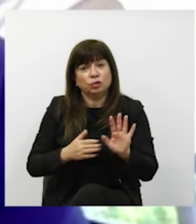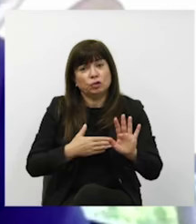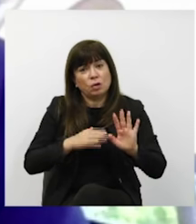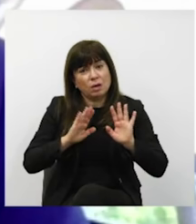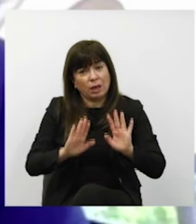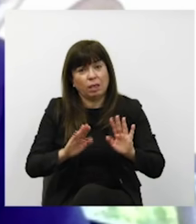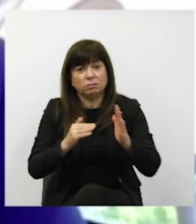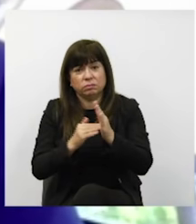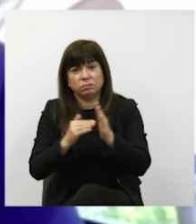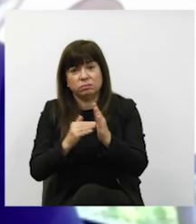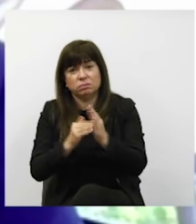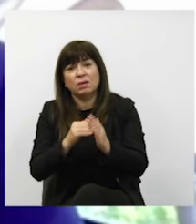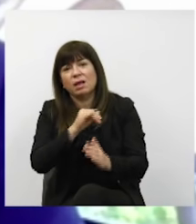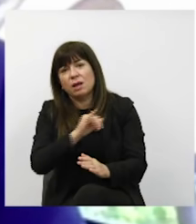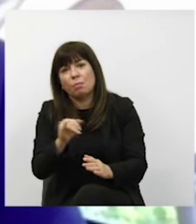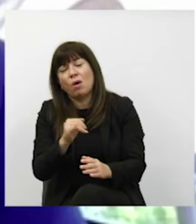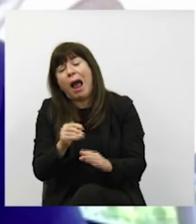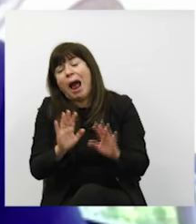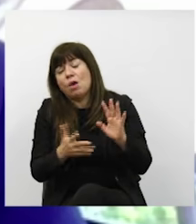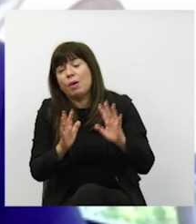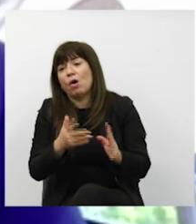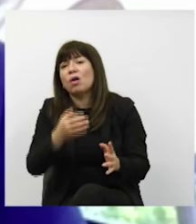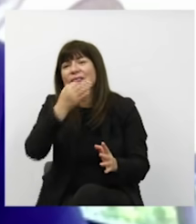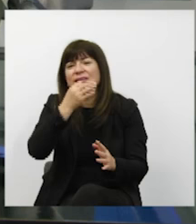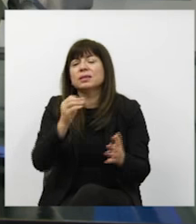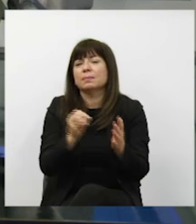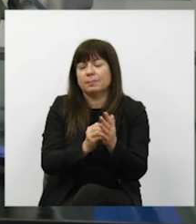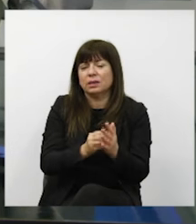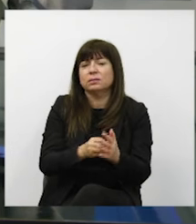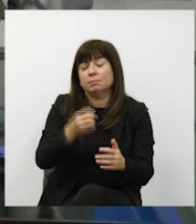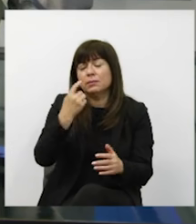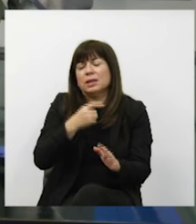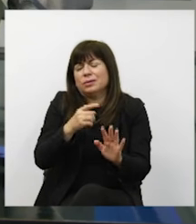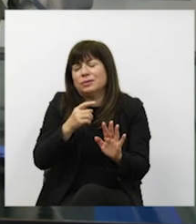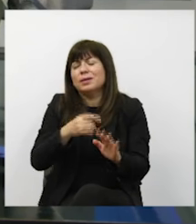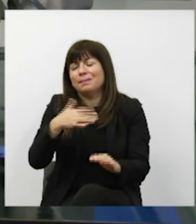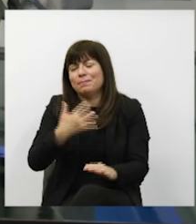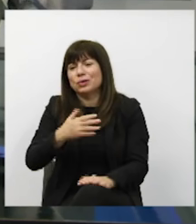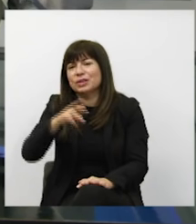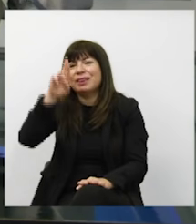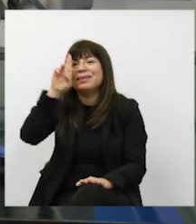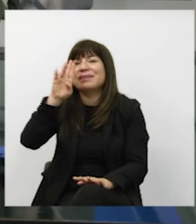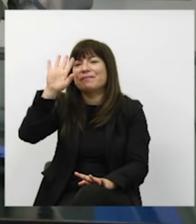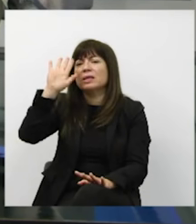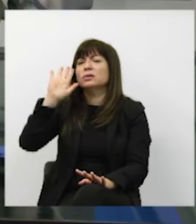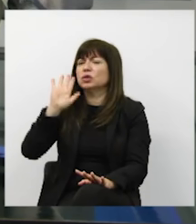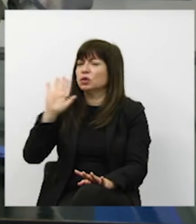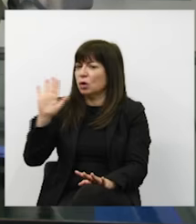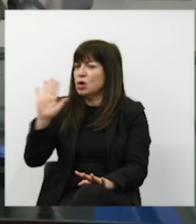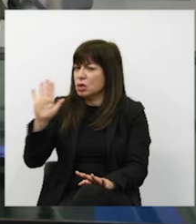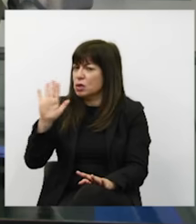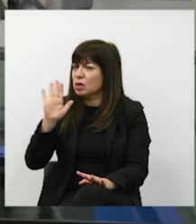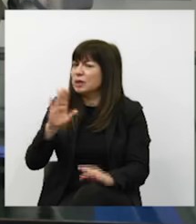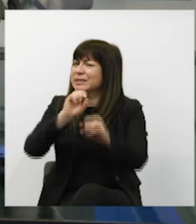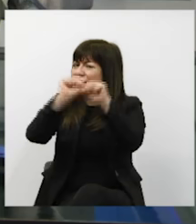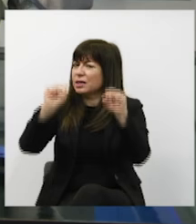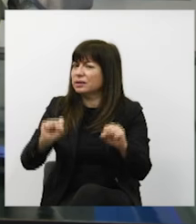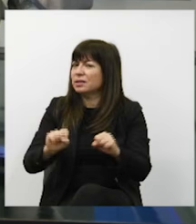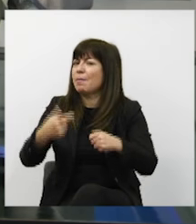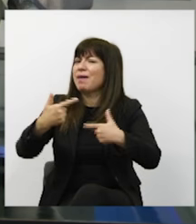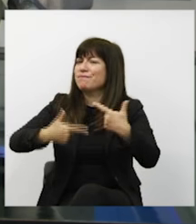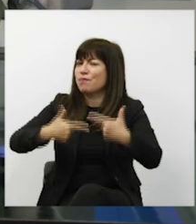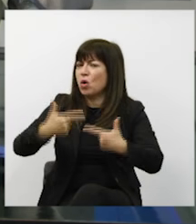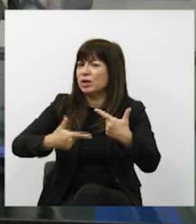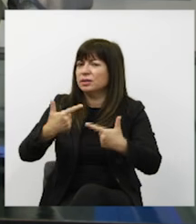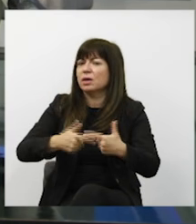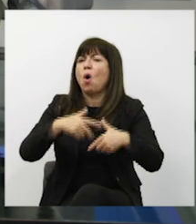momento, quizás lo pueda tomar un poco más después, pero creo que tenemos que reflexionar en torno a nuestro régimen político, nuestra forma de